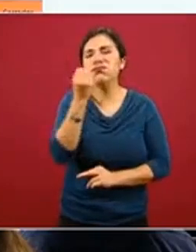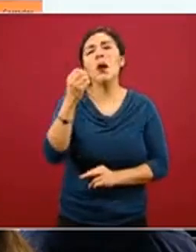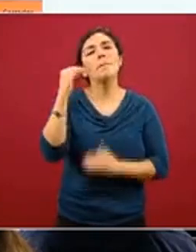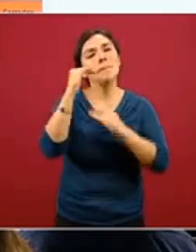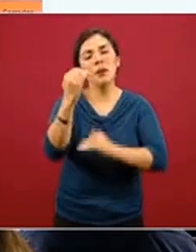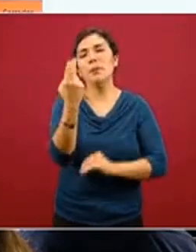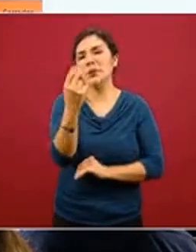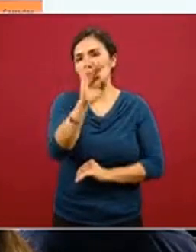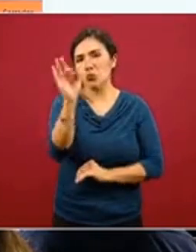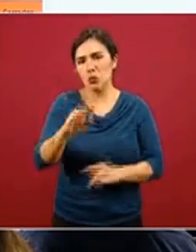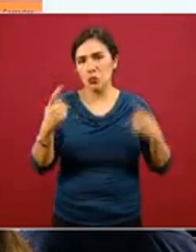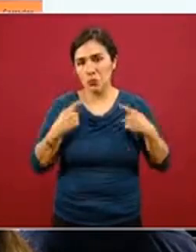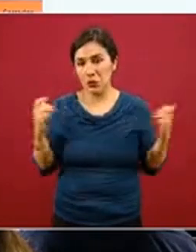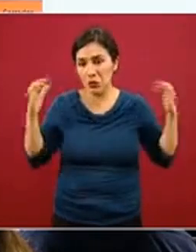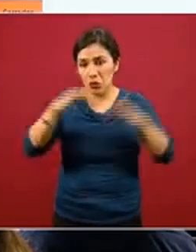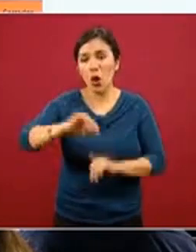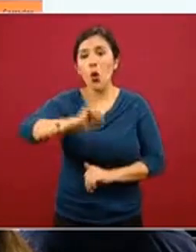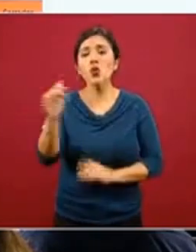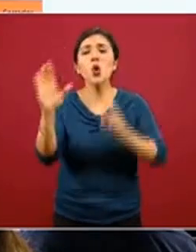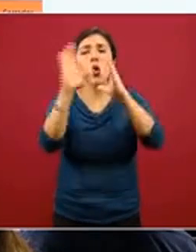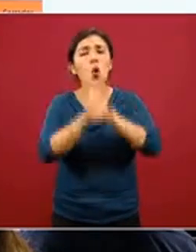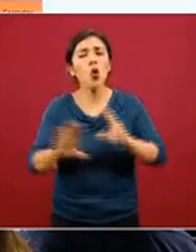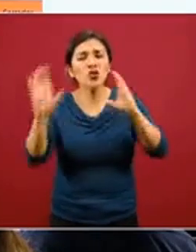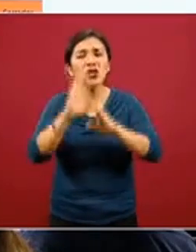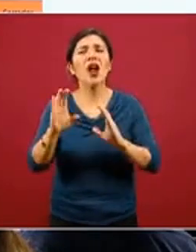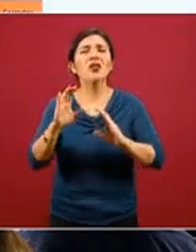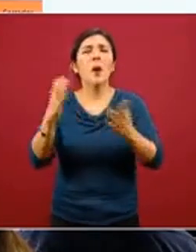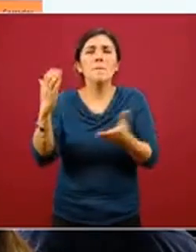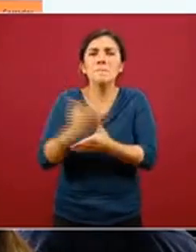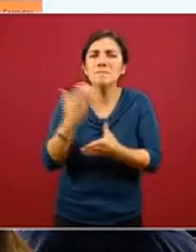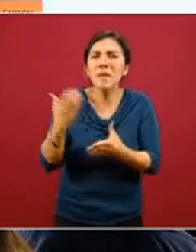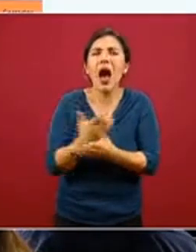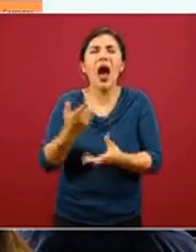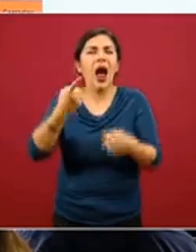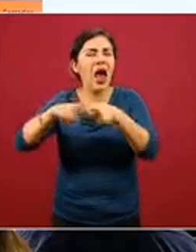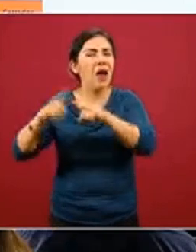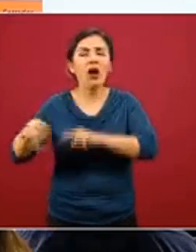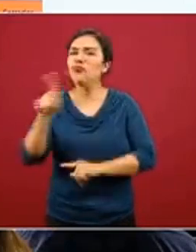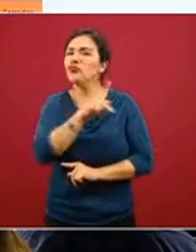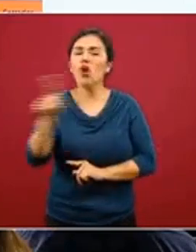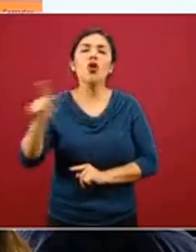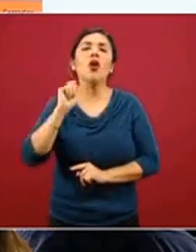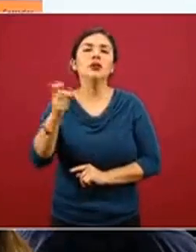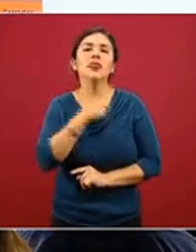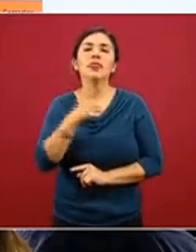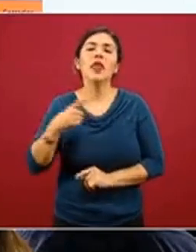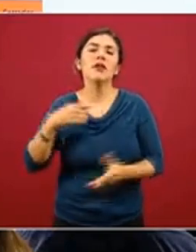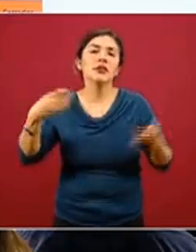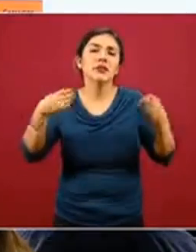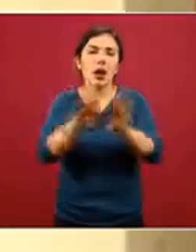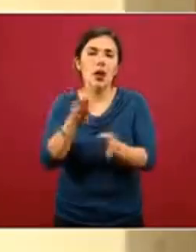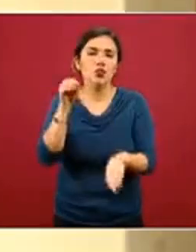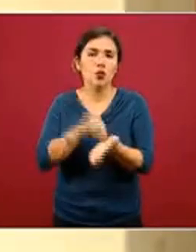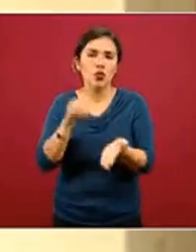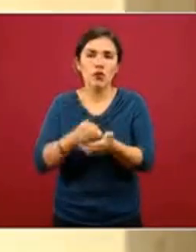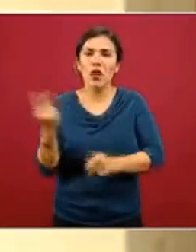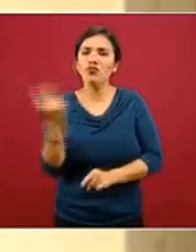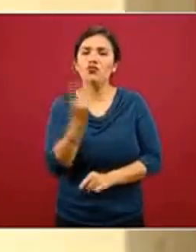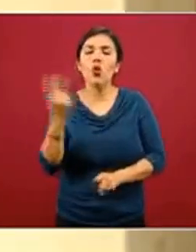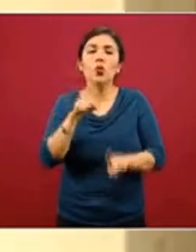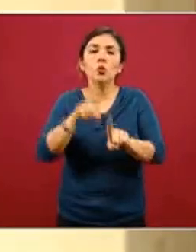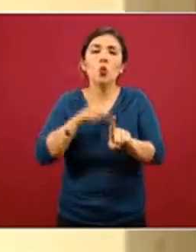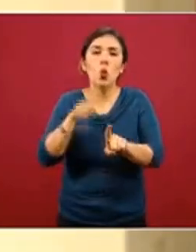de aforo. Y lo que son conciertos, eventos masivos, bares y similares, todavía deben de mantenerse cerrados en